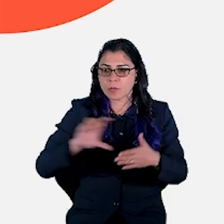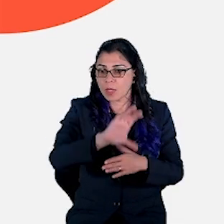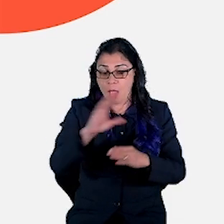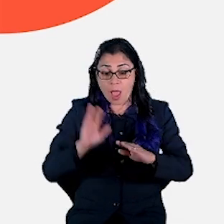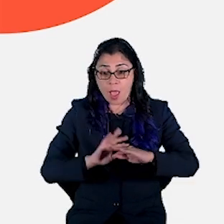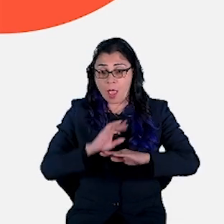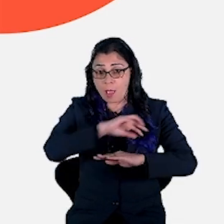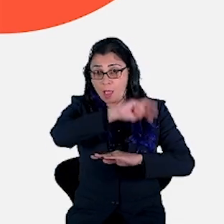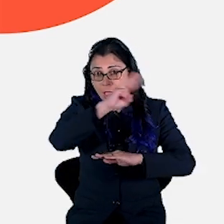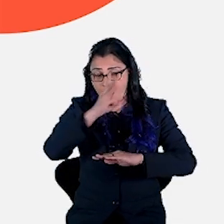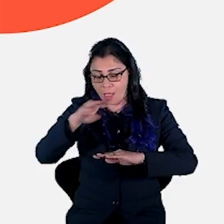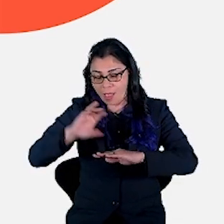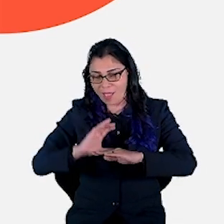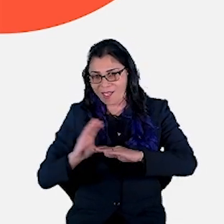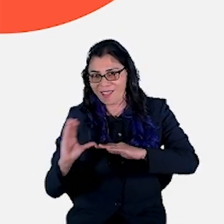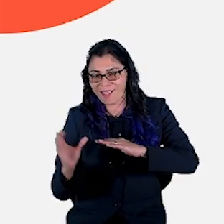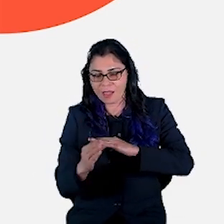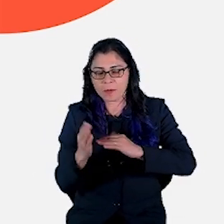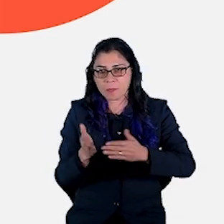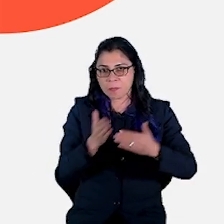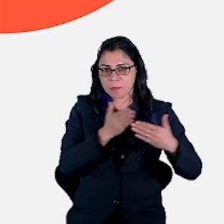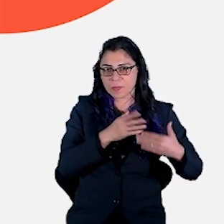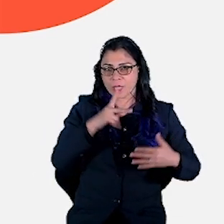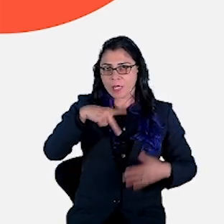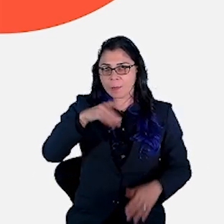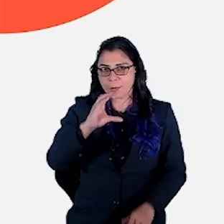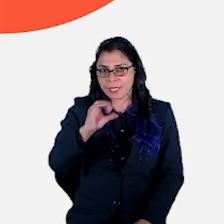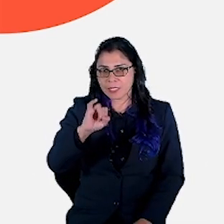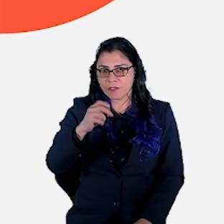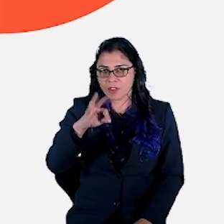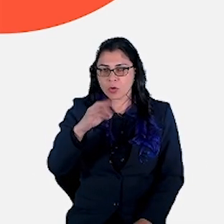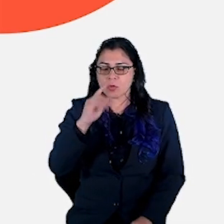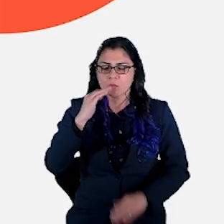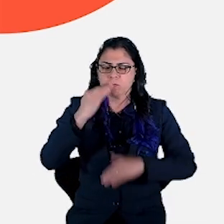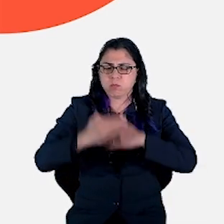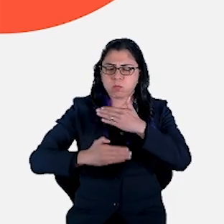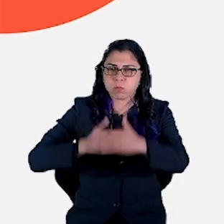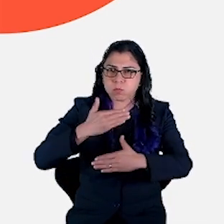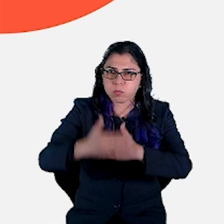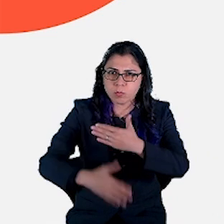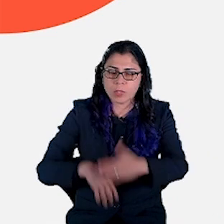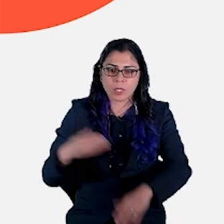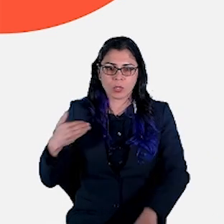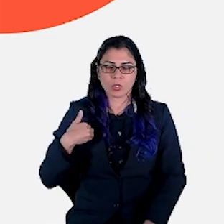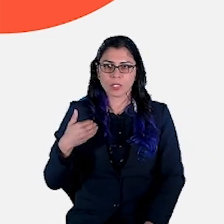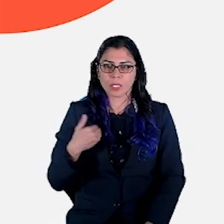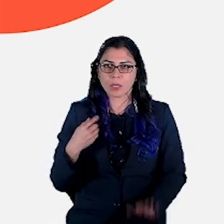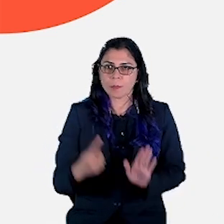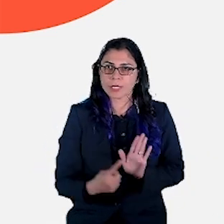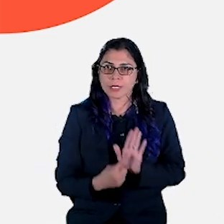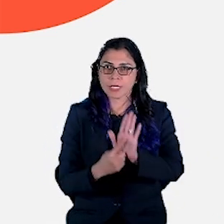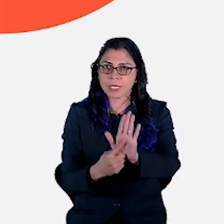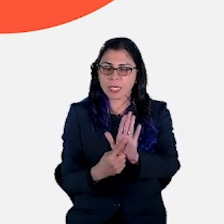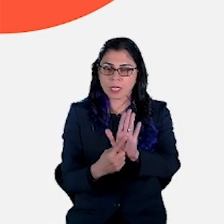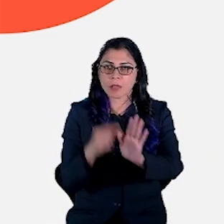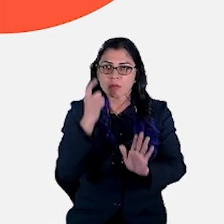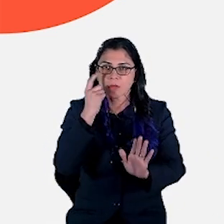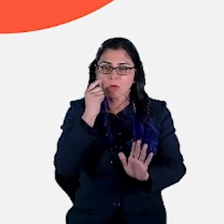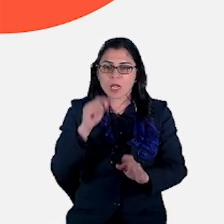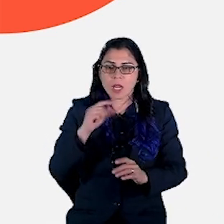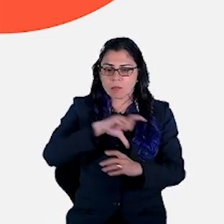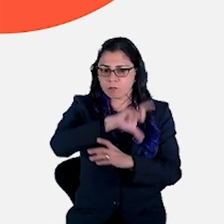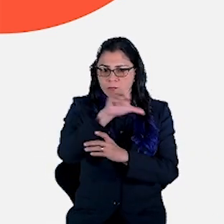cambiando el clima y las corrientes por lo que la evolución eh lo tiene y lo presenta según la página de la